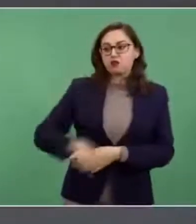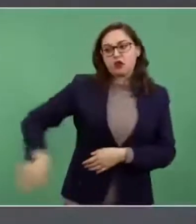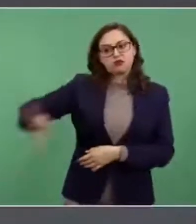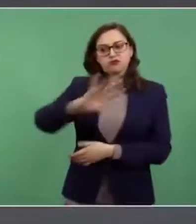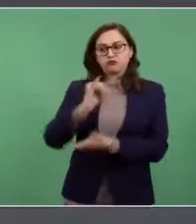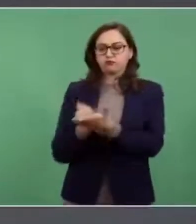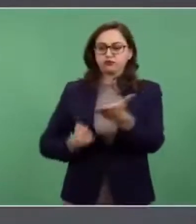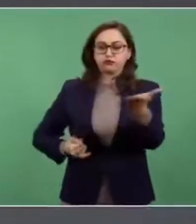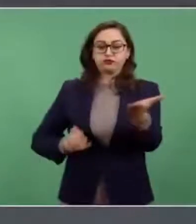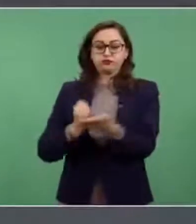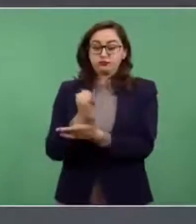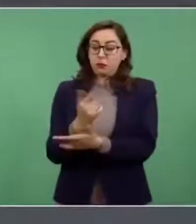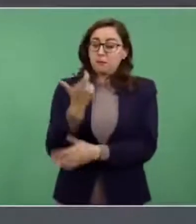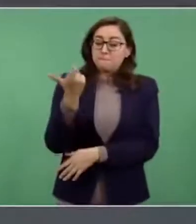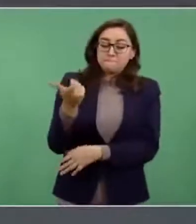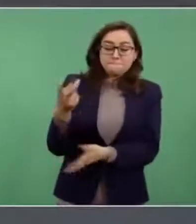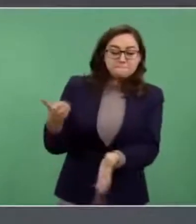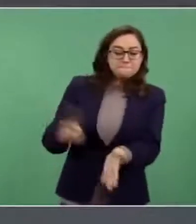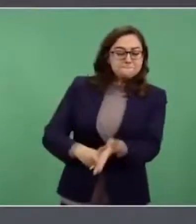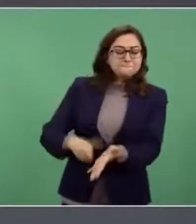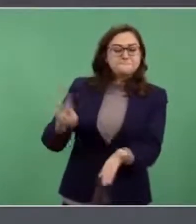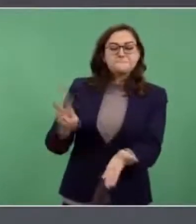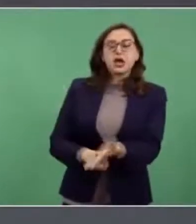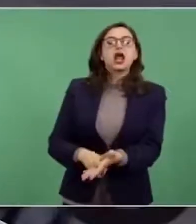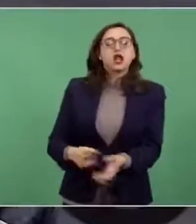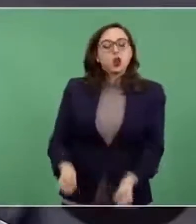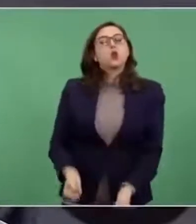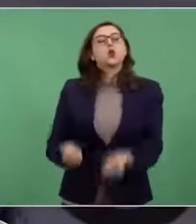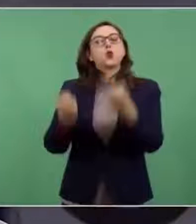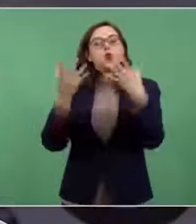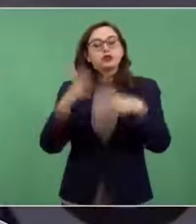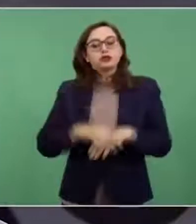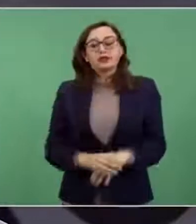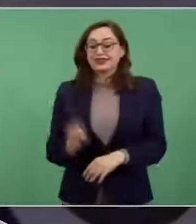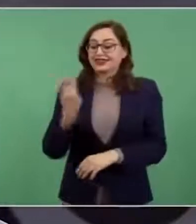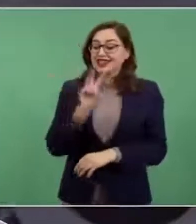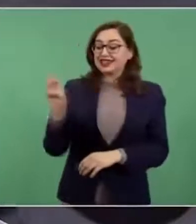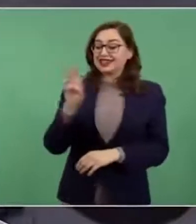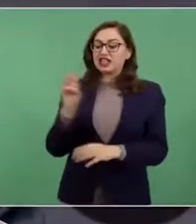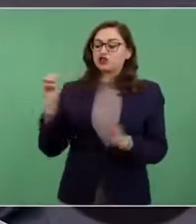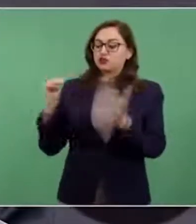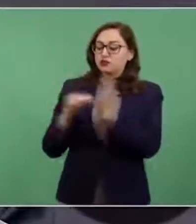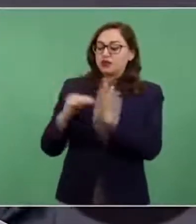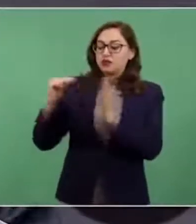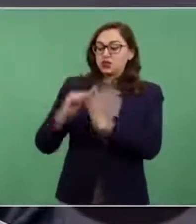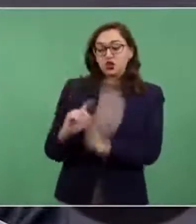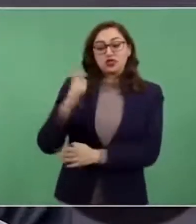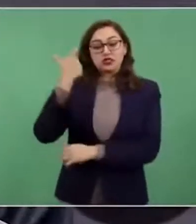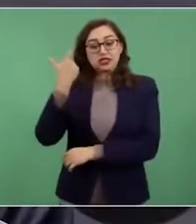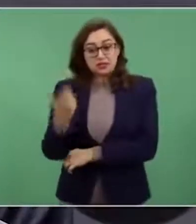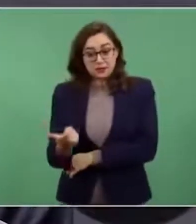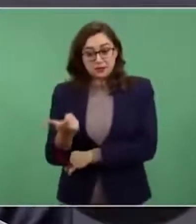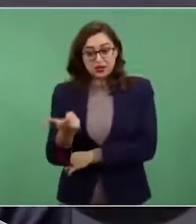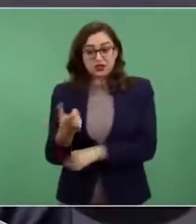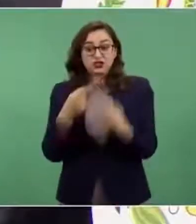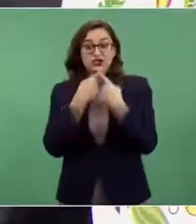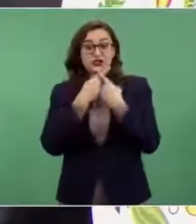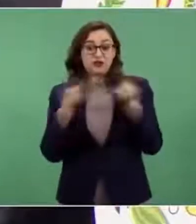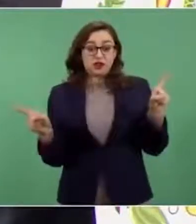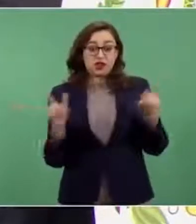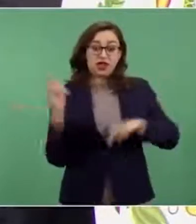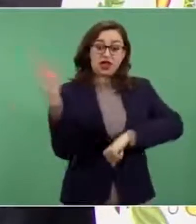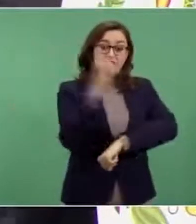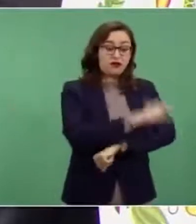costo estimado de 300,000 millones de pesos. En contraste,